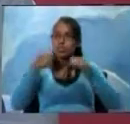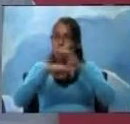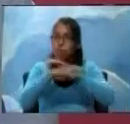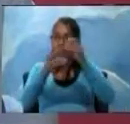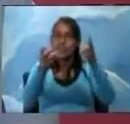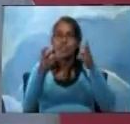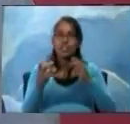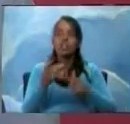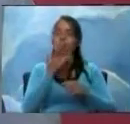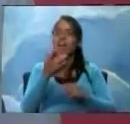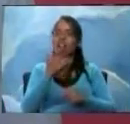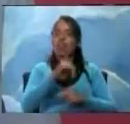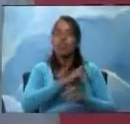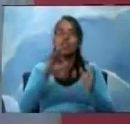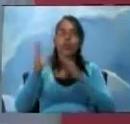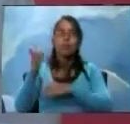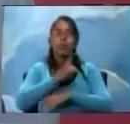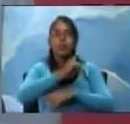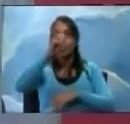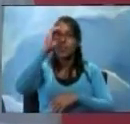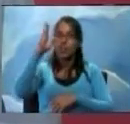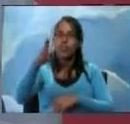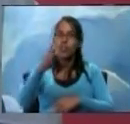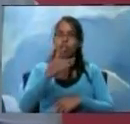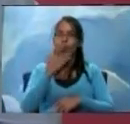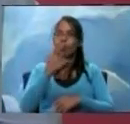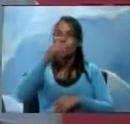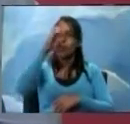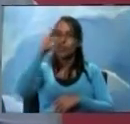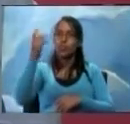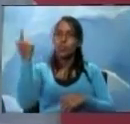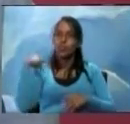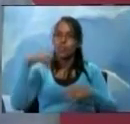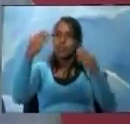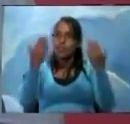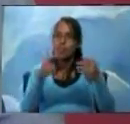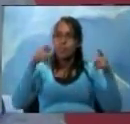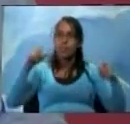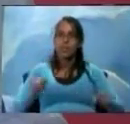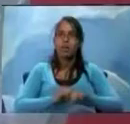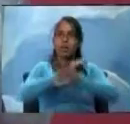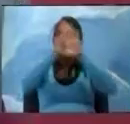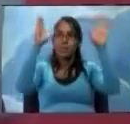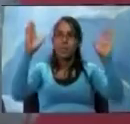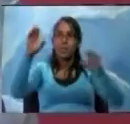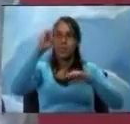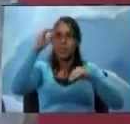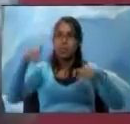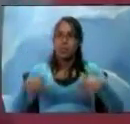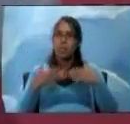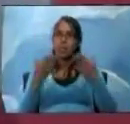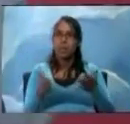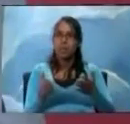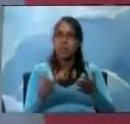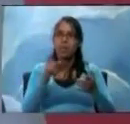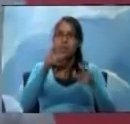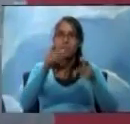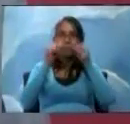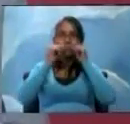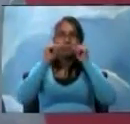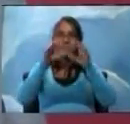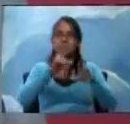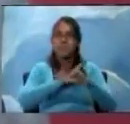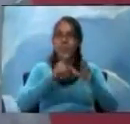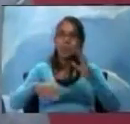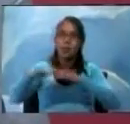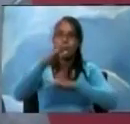a recibir algo de parte de Dios. Algo Dios tiene que darme en esta mañana y Dios te dará esa bendición